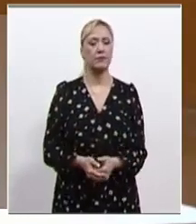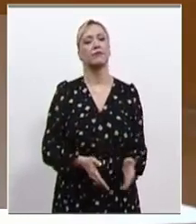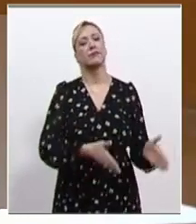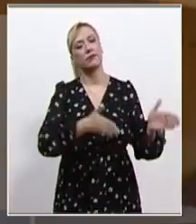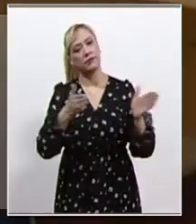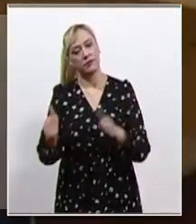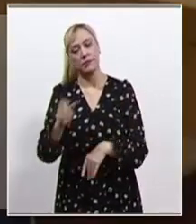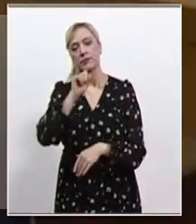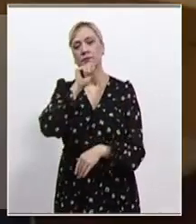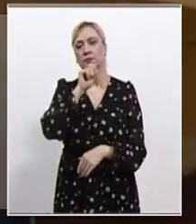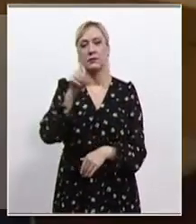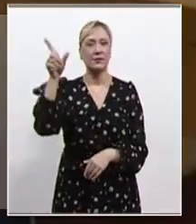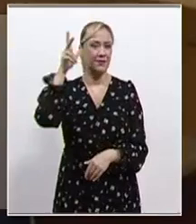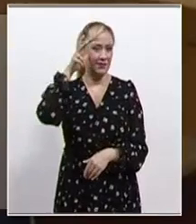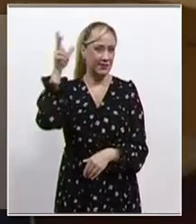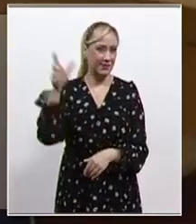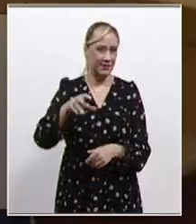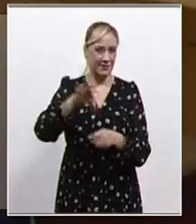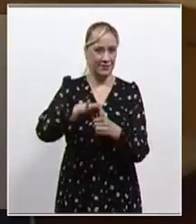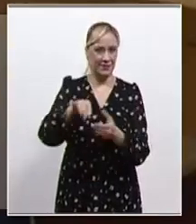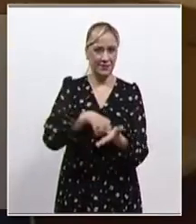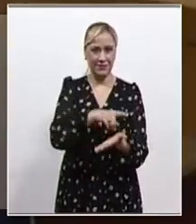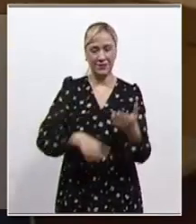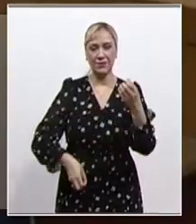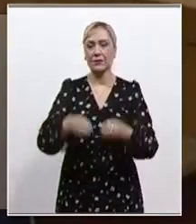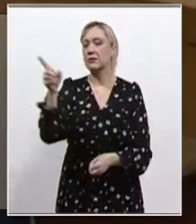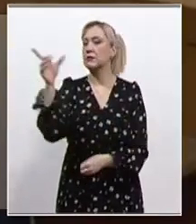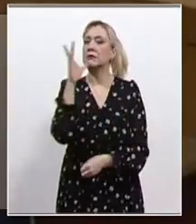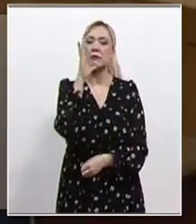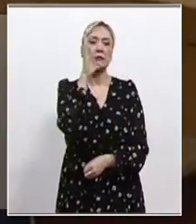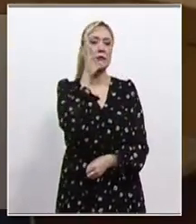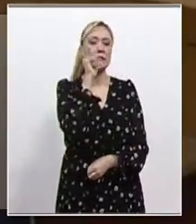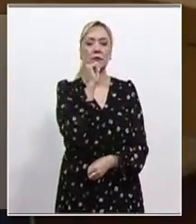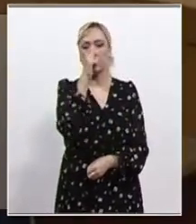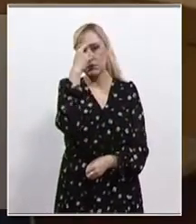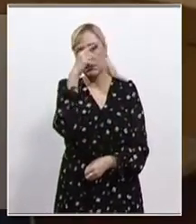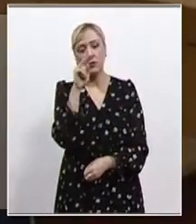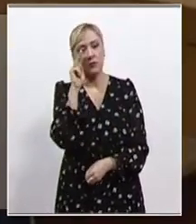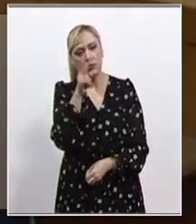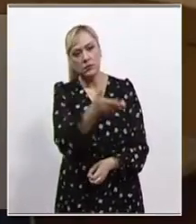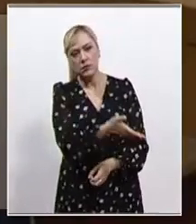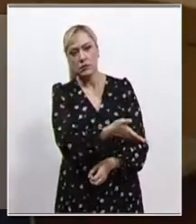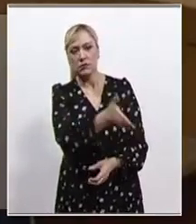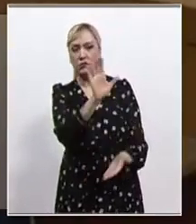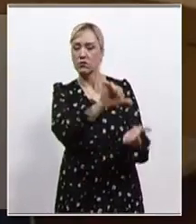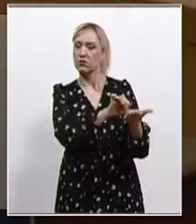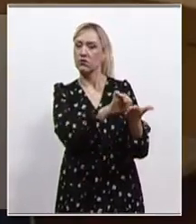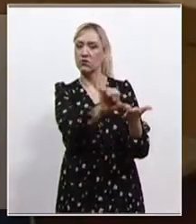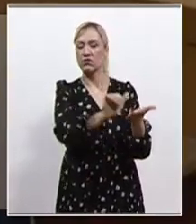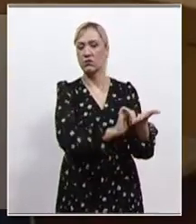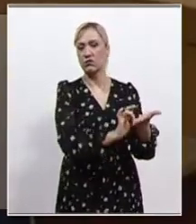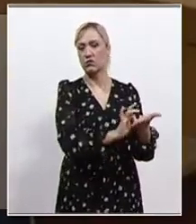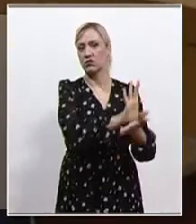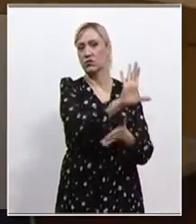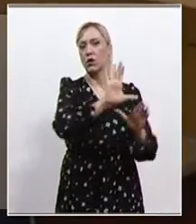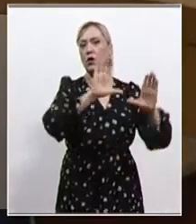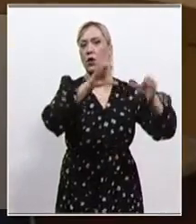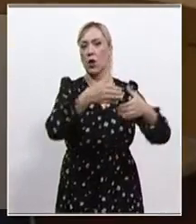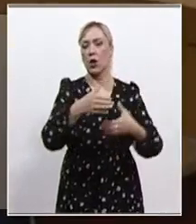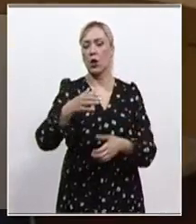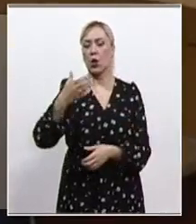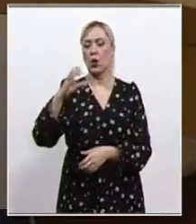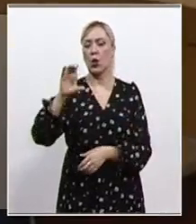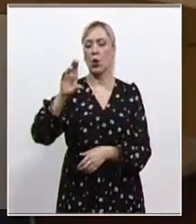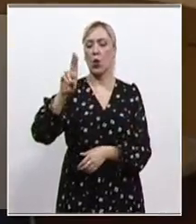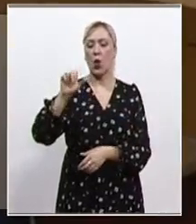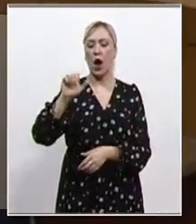Tribunal Electoral de Hidalgo carece de competencia para modificar la destitución del delegado municipal de la comunidad de Coahuilco, pues esta